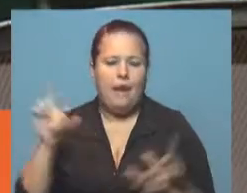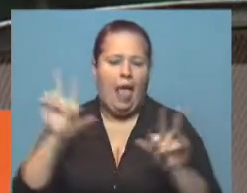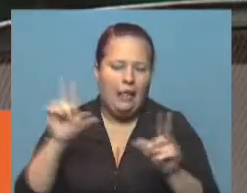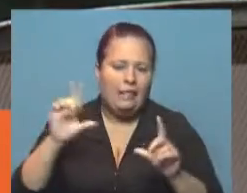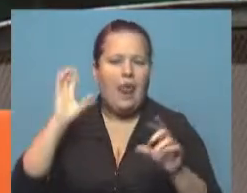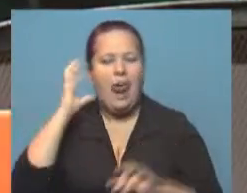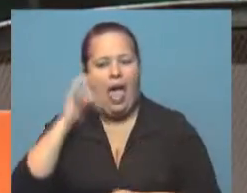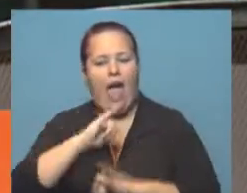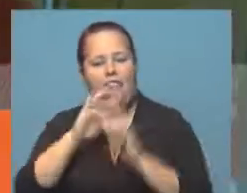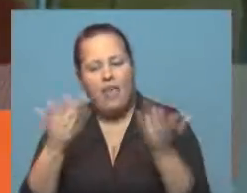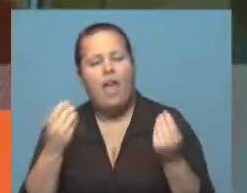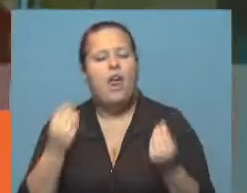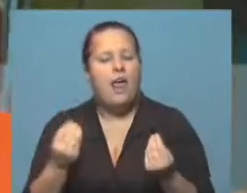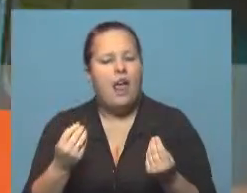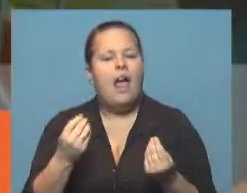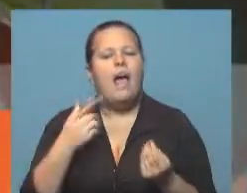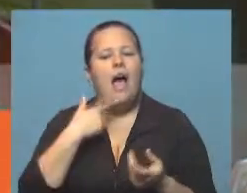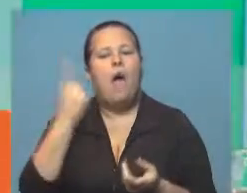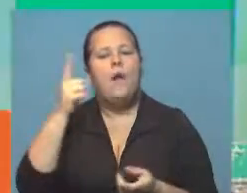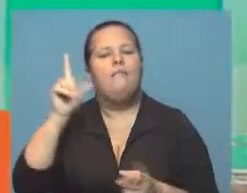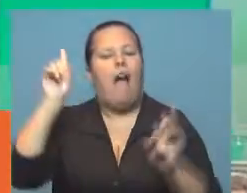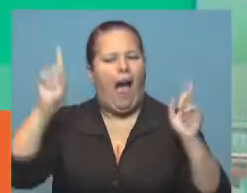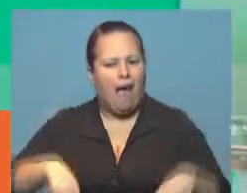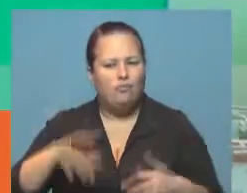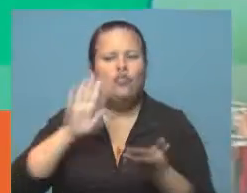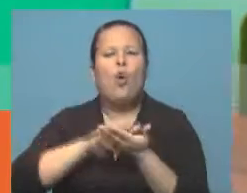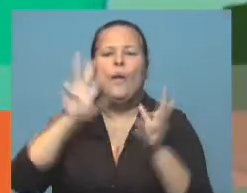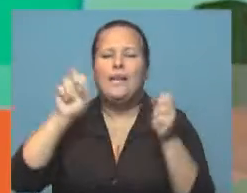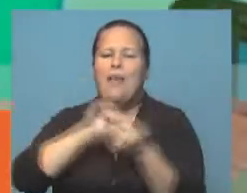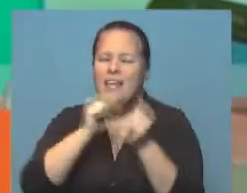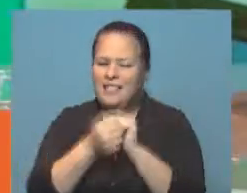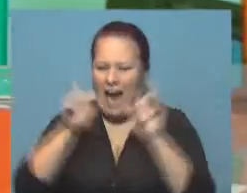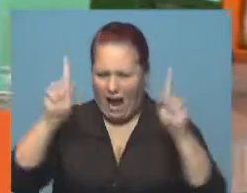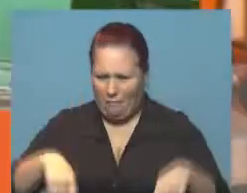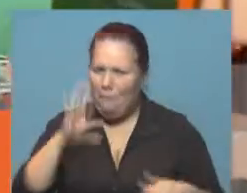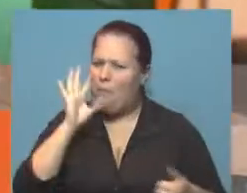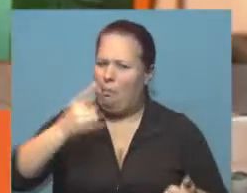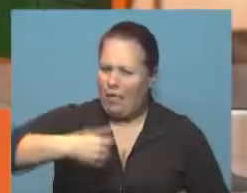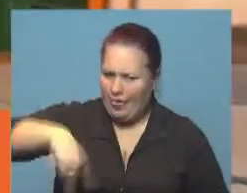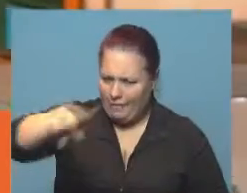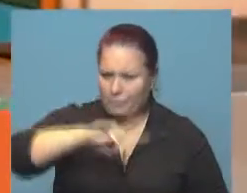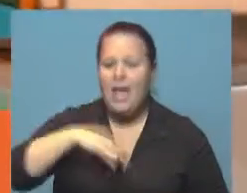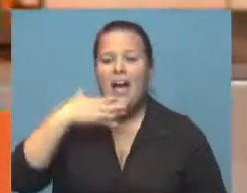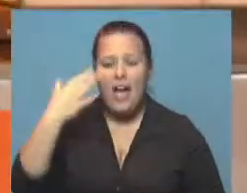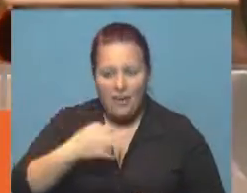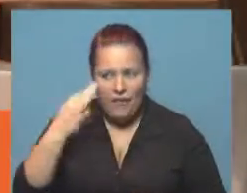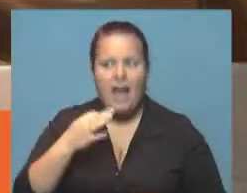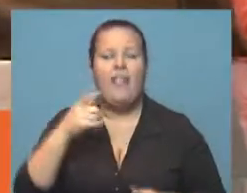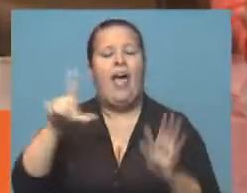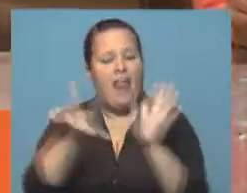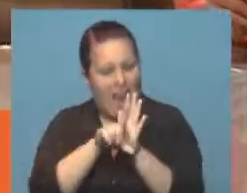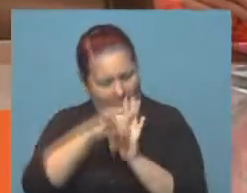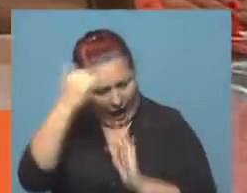medios, que hay un analfabetismo sexual bastante evidente. Es verdad que hay una